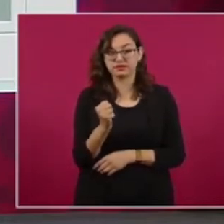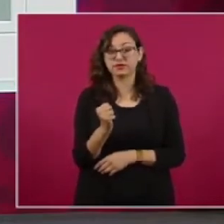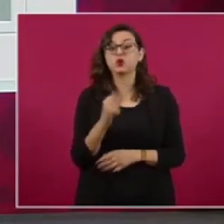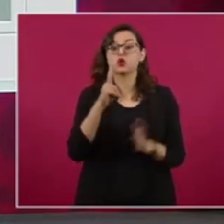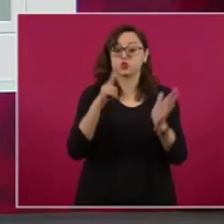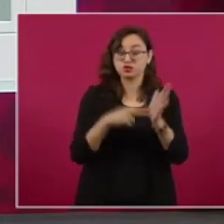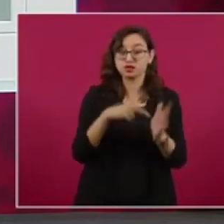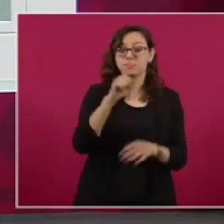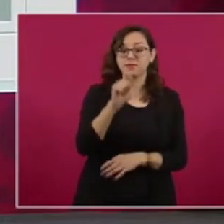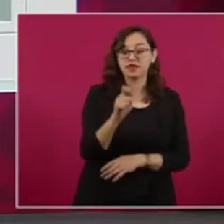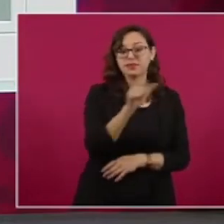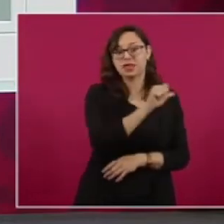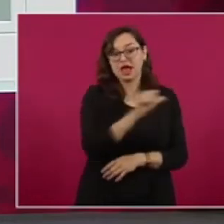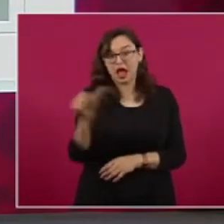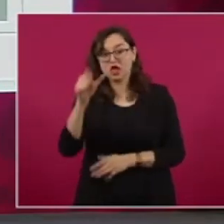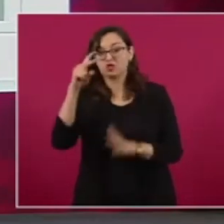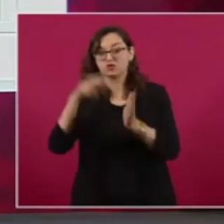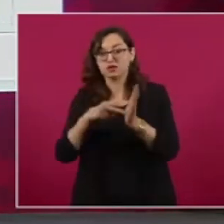Del 20 al 21,